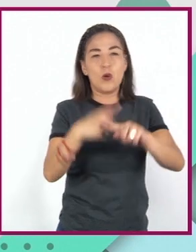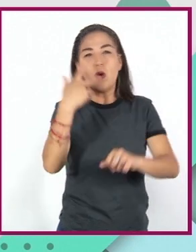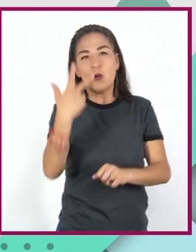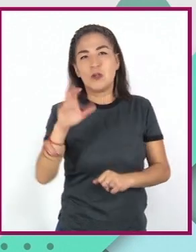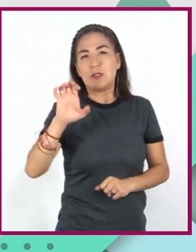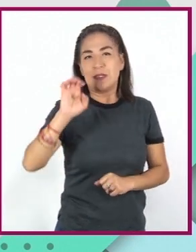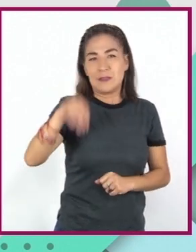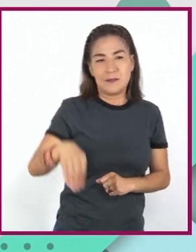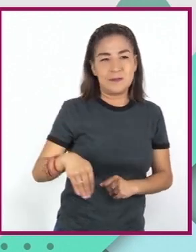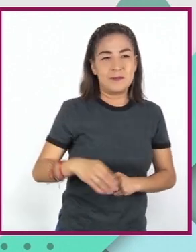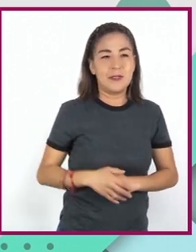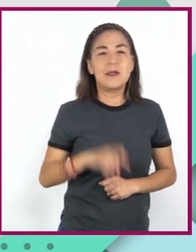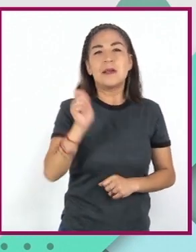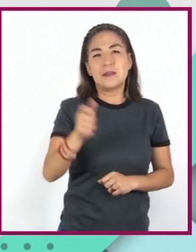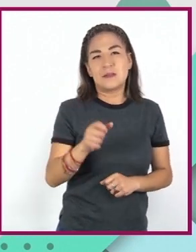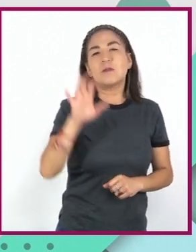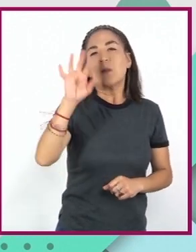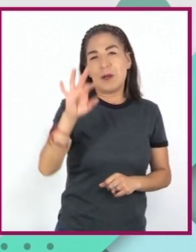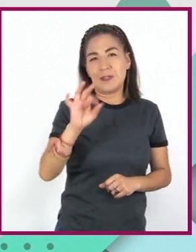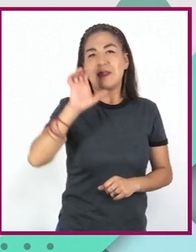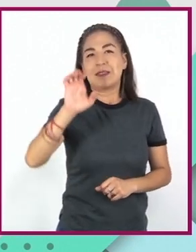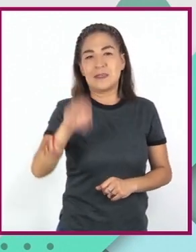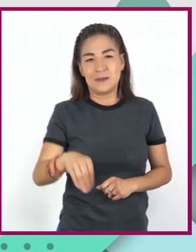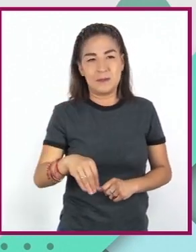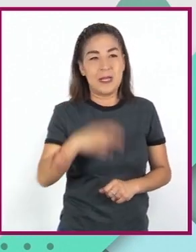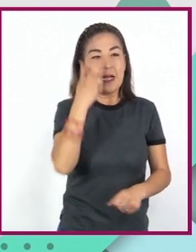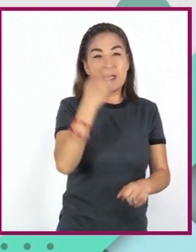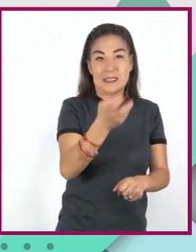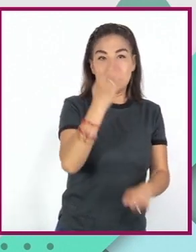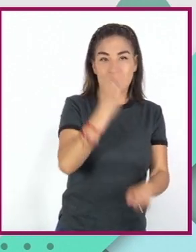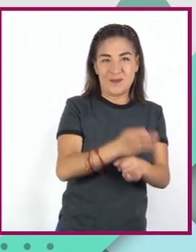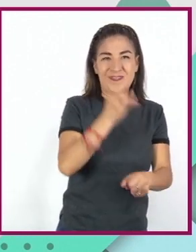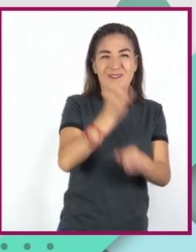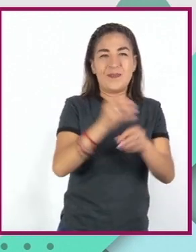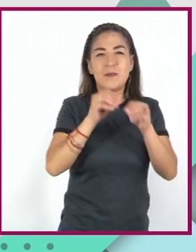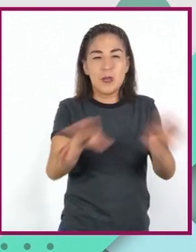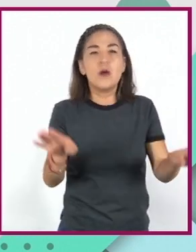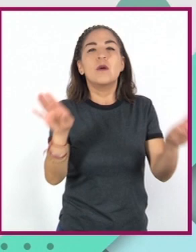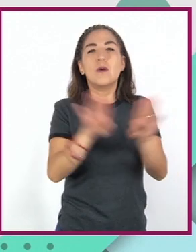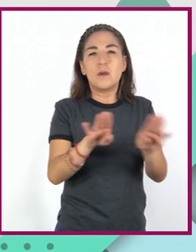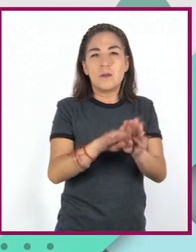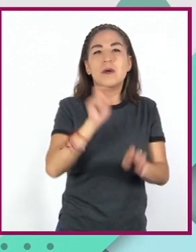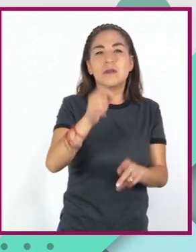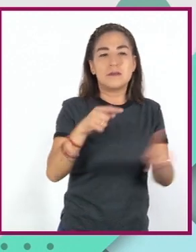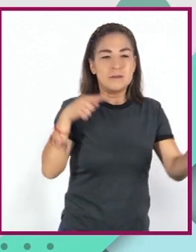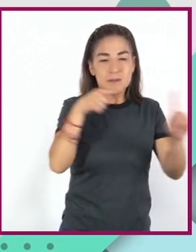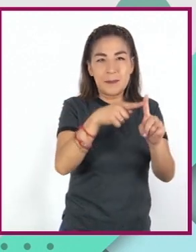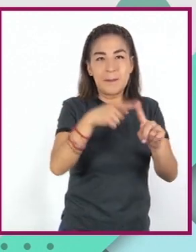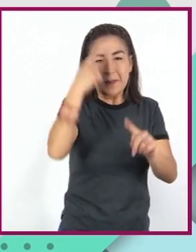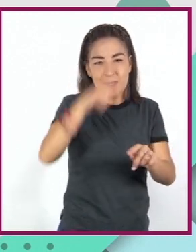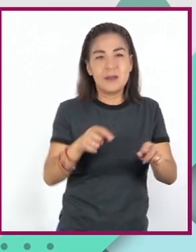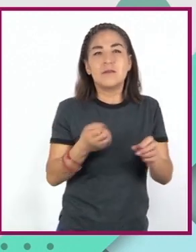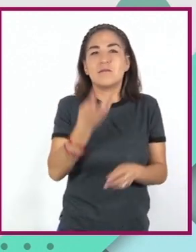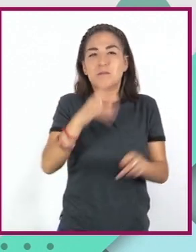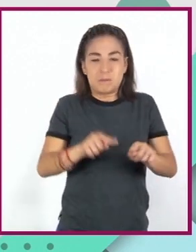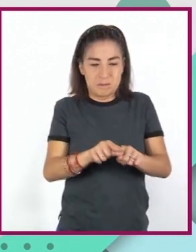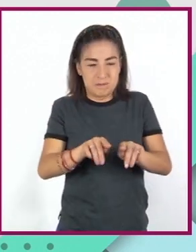decir, a 40 centímetros. Con estos datos determinaremos la longitud de la